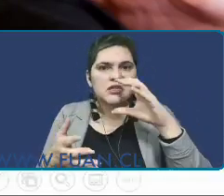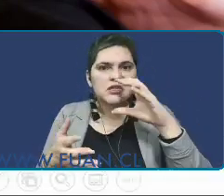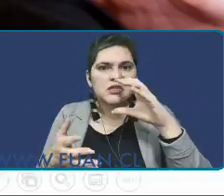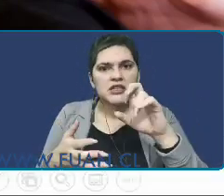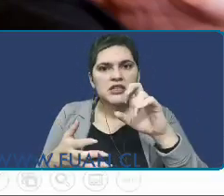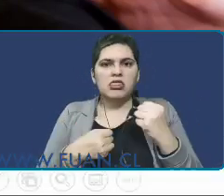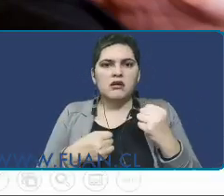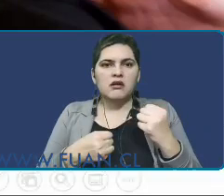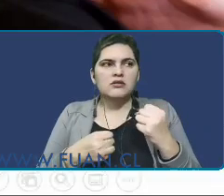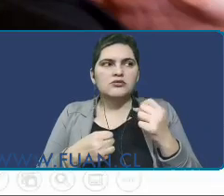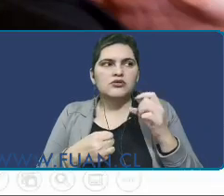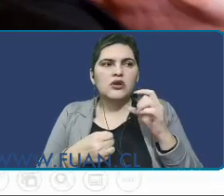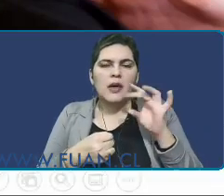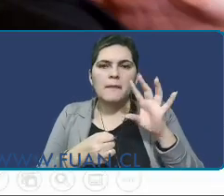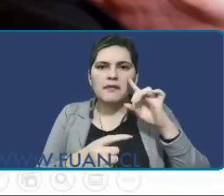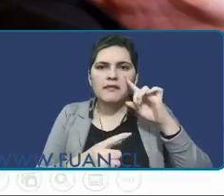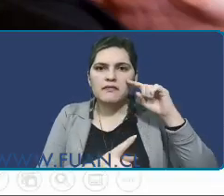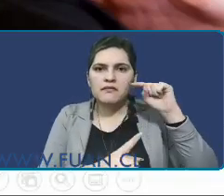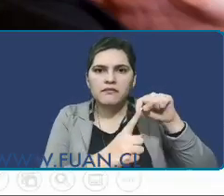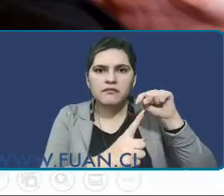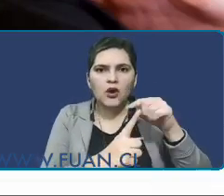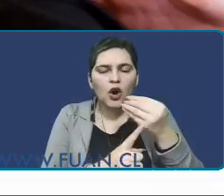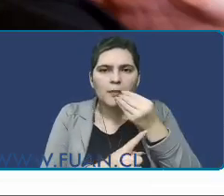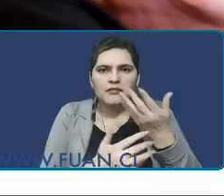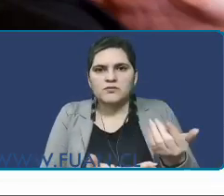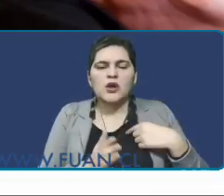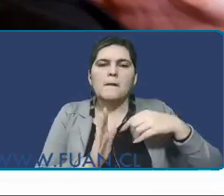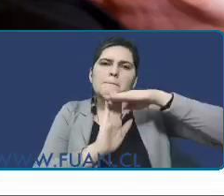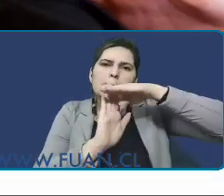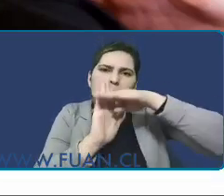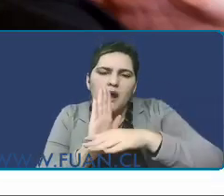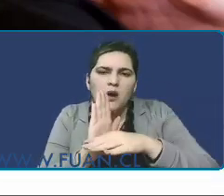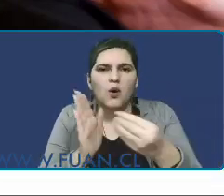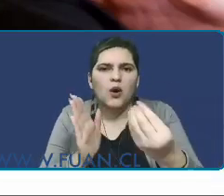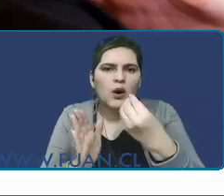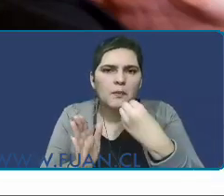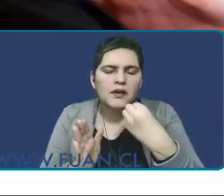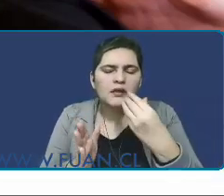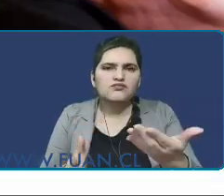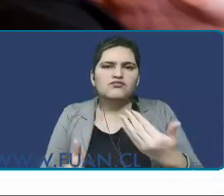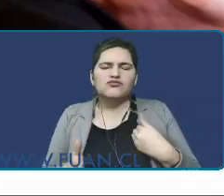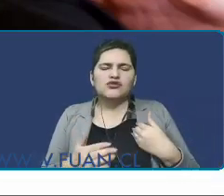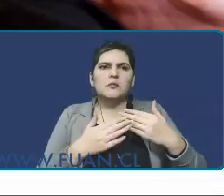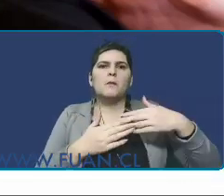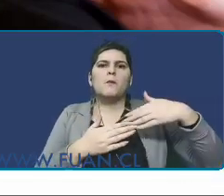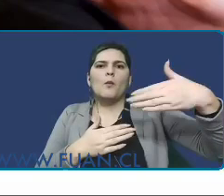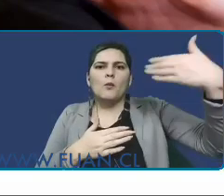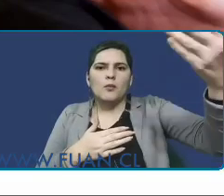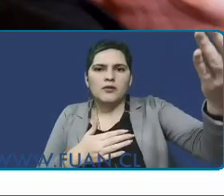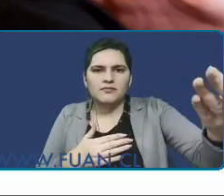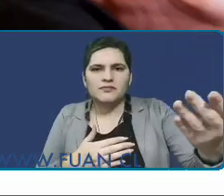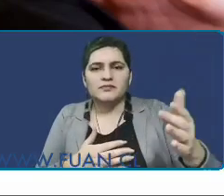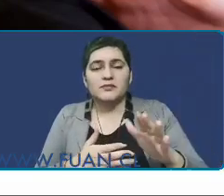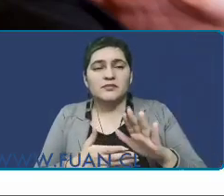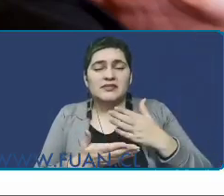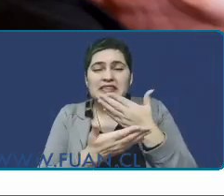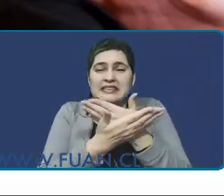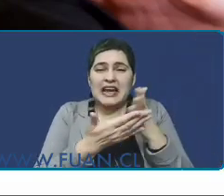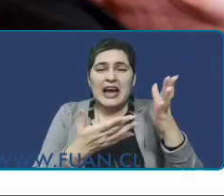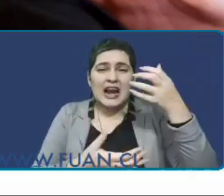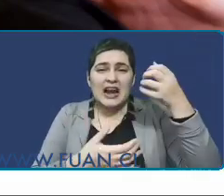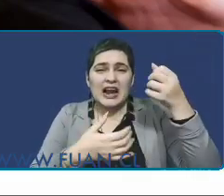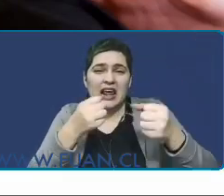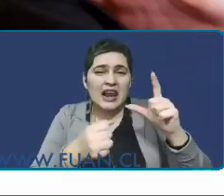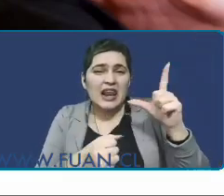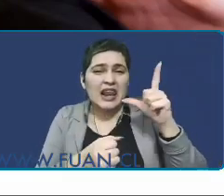Entonces, puedo ocasionar déficits nutricionales que tengan impacto a largo plazo. Y al eliminar los lácteos, la leche